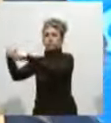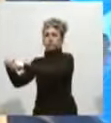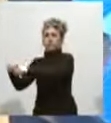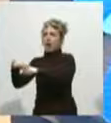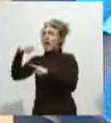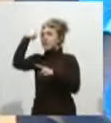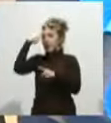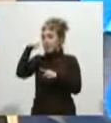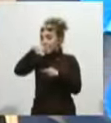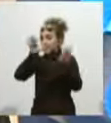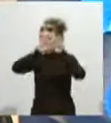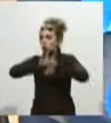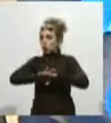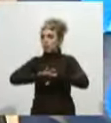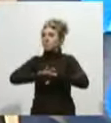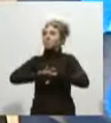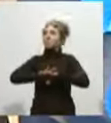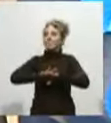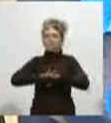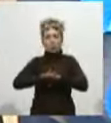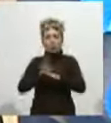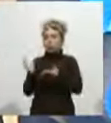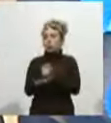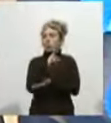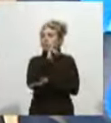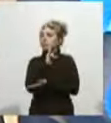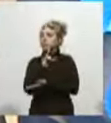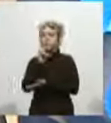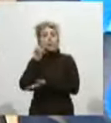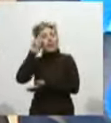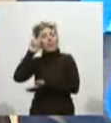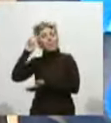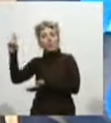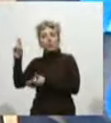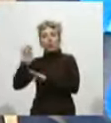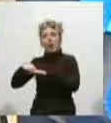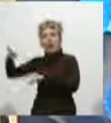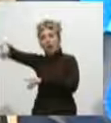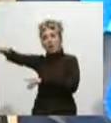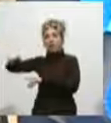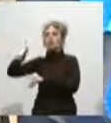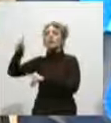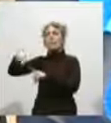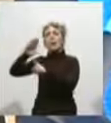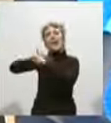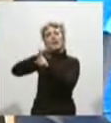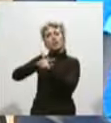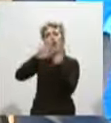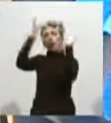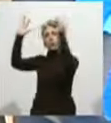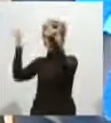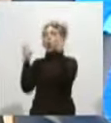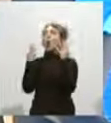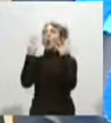noche se van a recibir todos nuestra admiración, nuestro respeto y para todos ellos el cariño y el aplauso para los 8